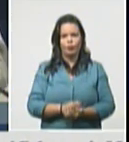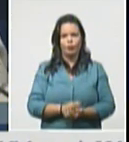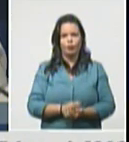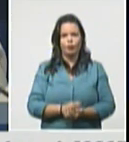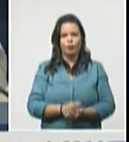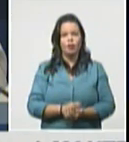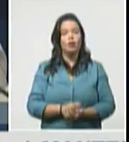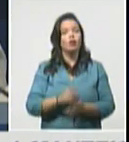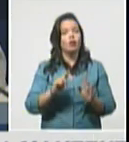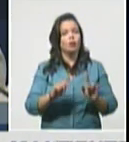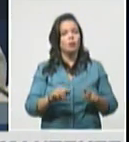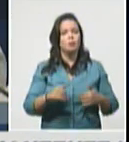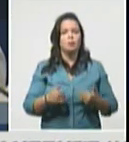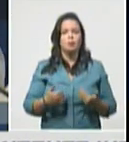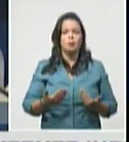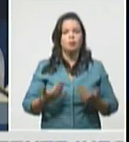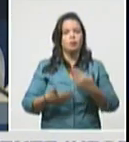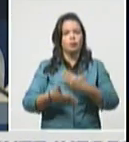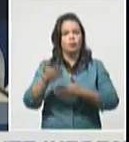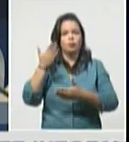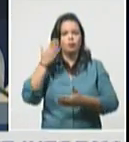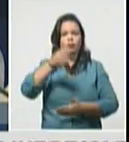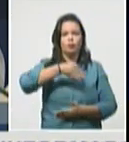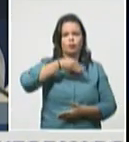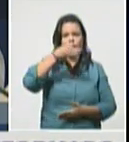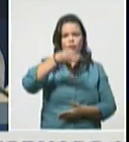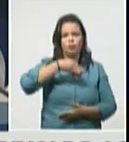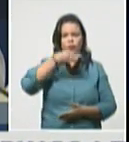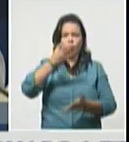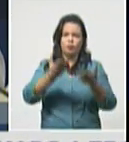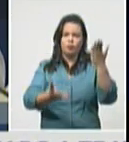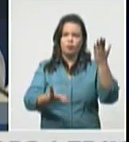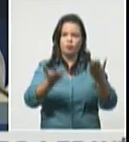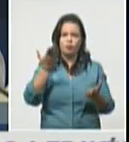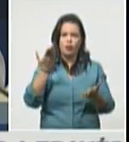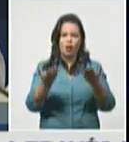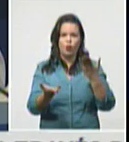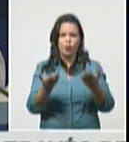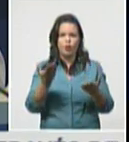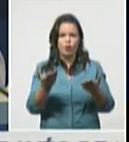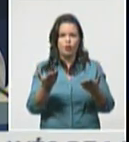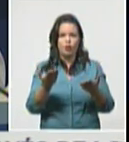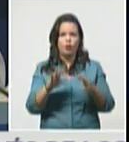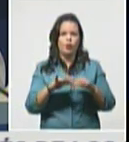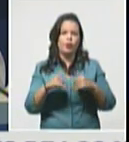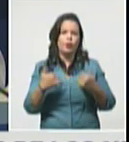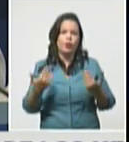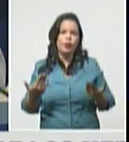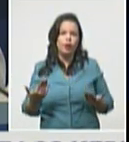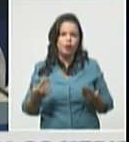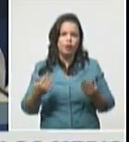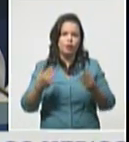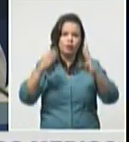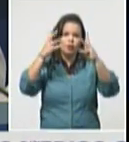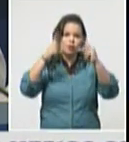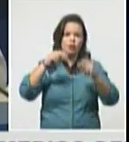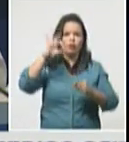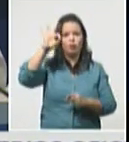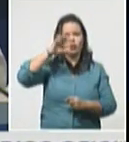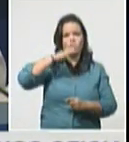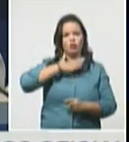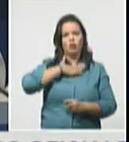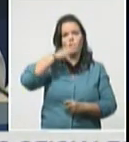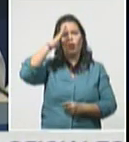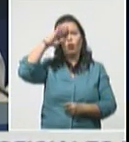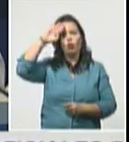que ya la habíamos mencionado, la habíamos comparado con la letalidad de Cuba. Sigue la